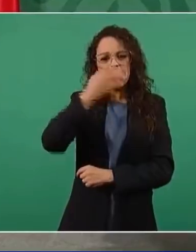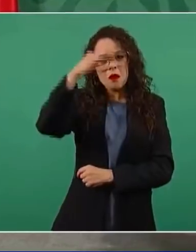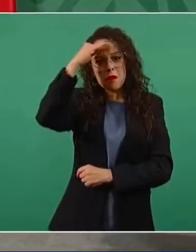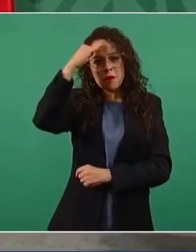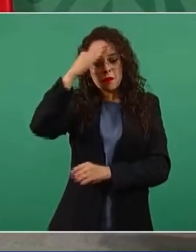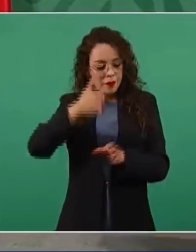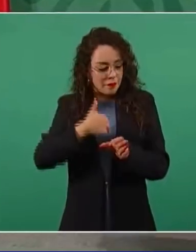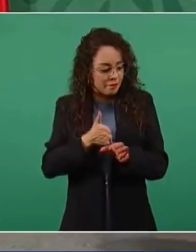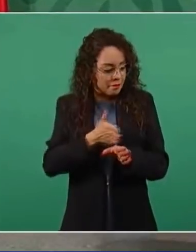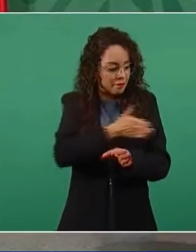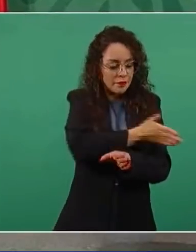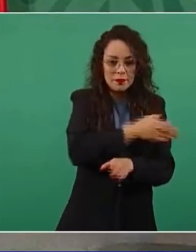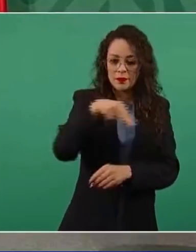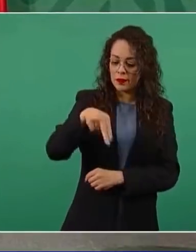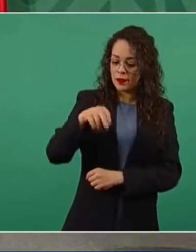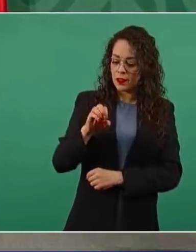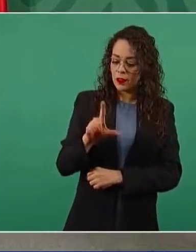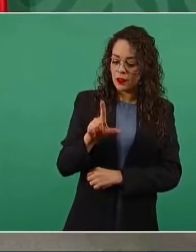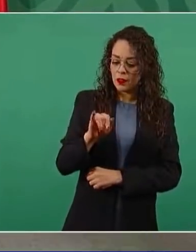neoporfirista.